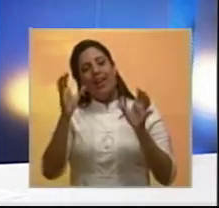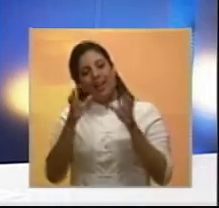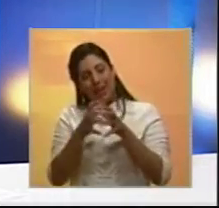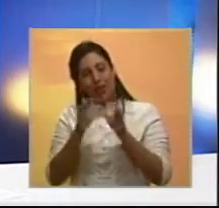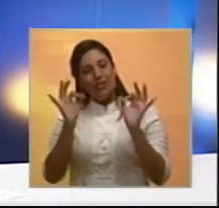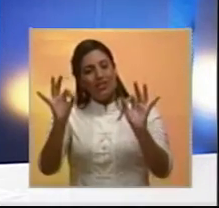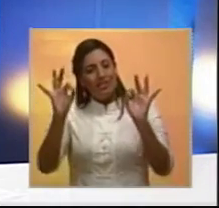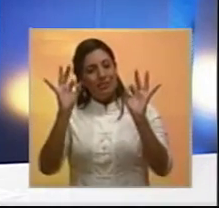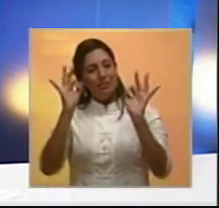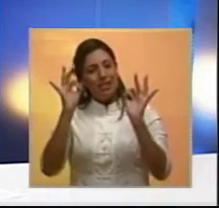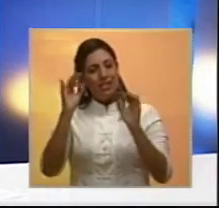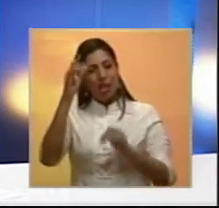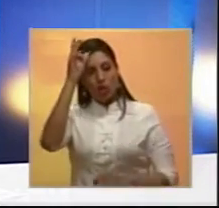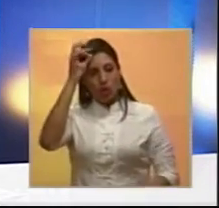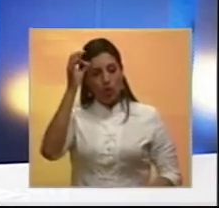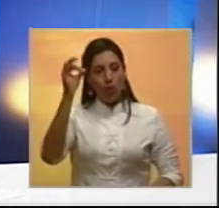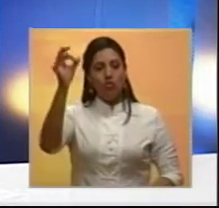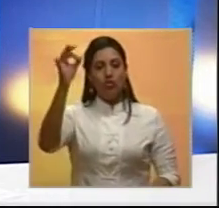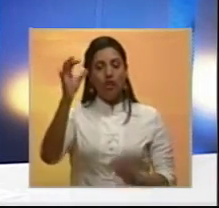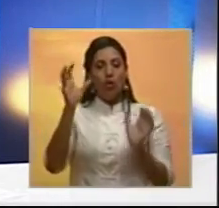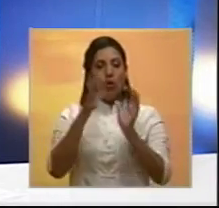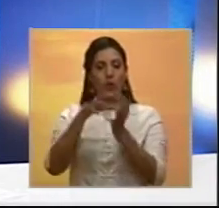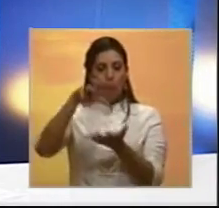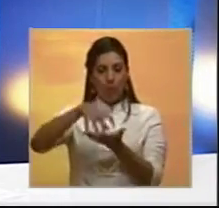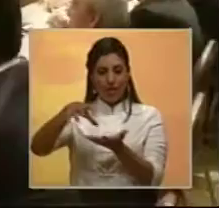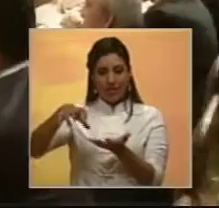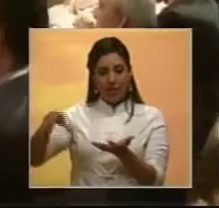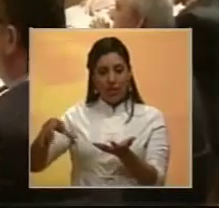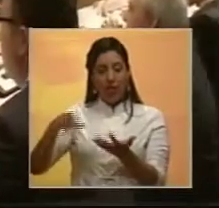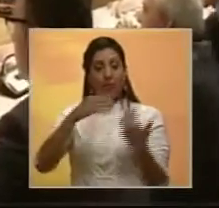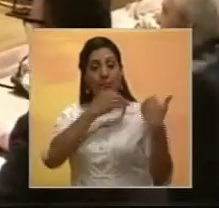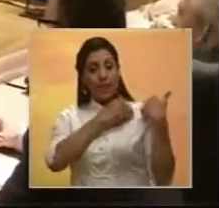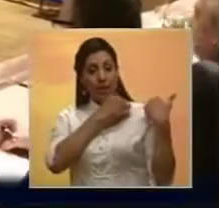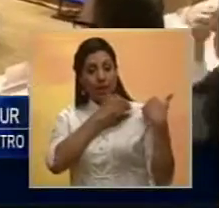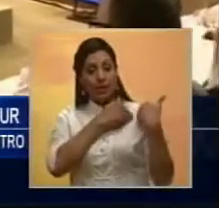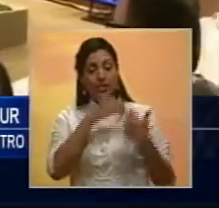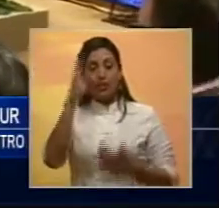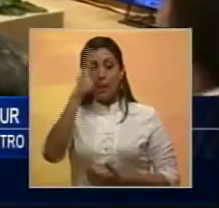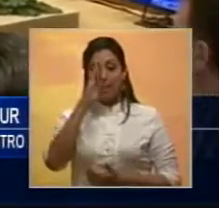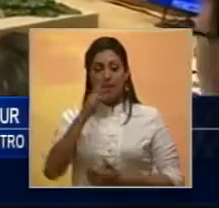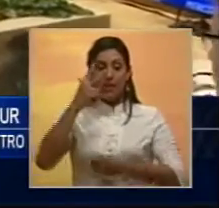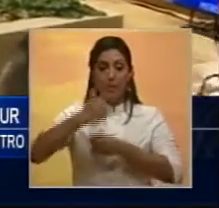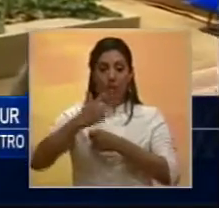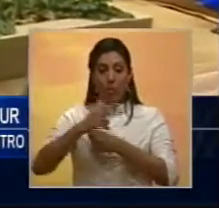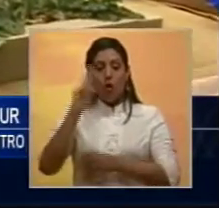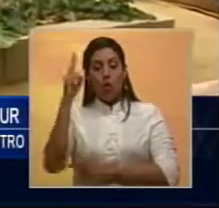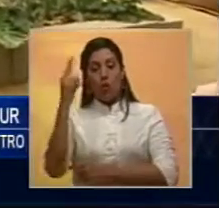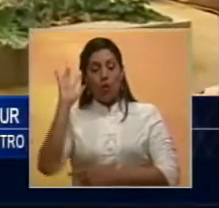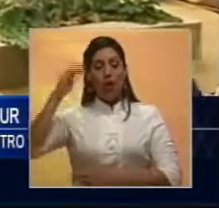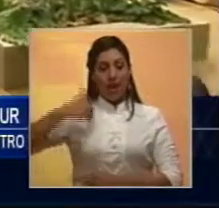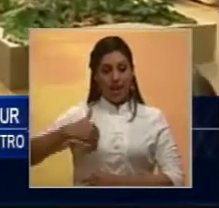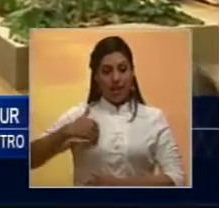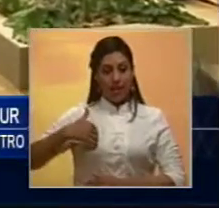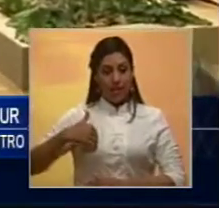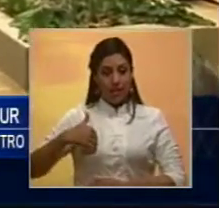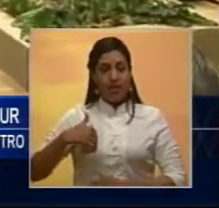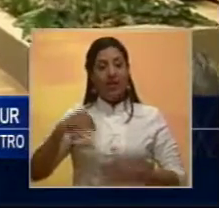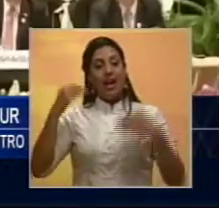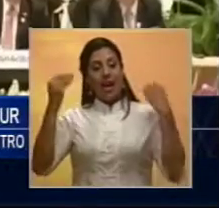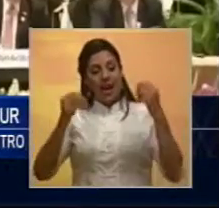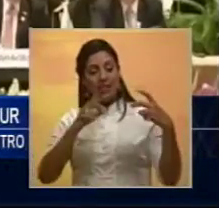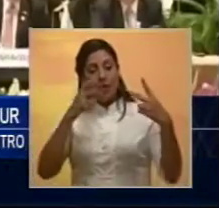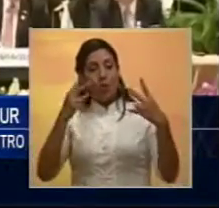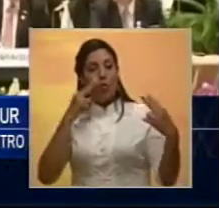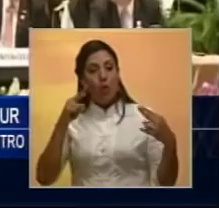reunión extraordinaria del Consejo del Bloque Regional. Los representantes de Brasil, Paraguay, Uruguay y Argentina celebrarán